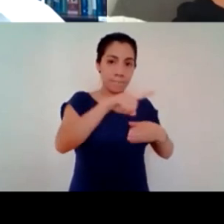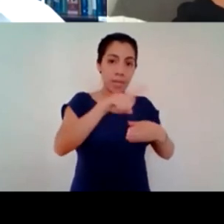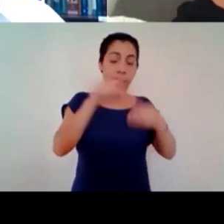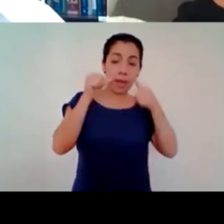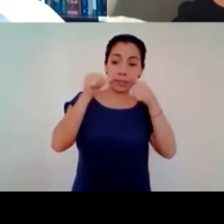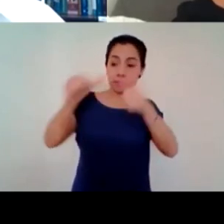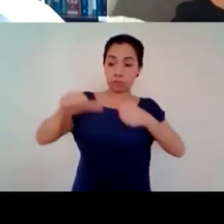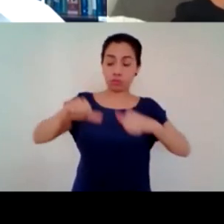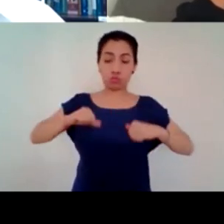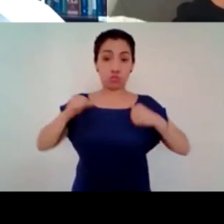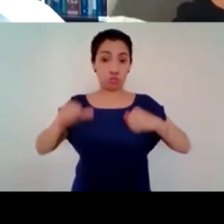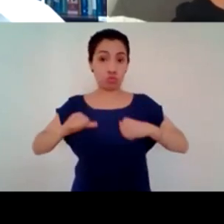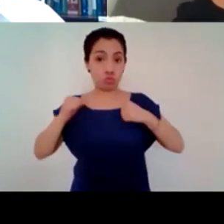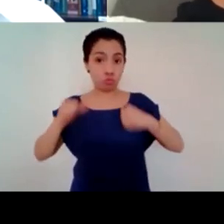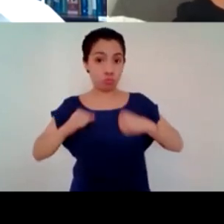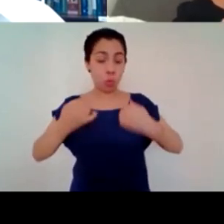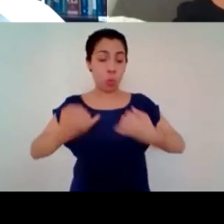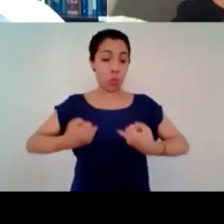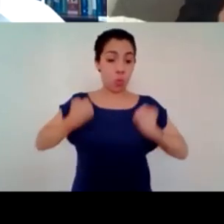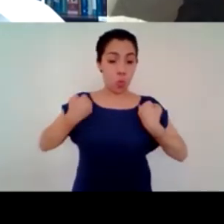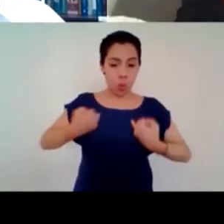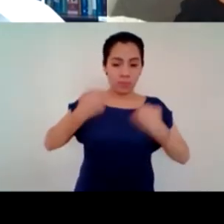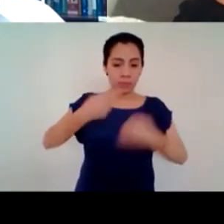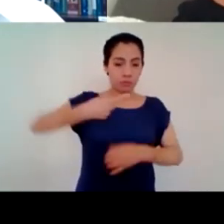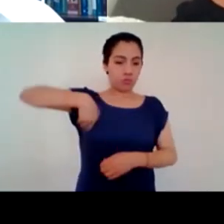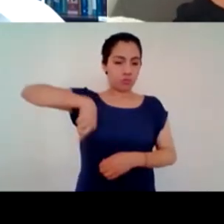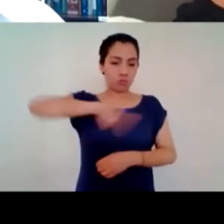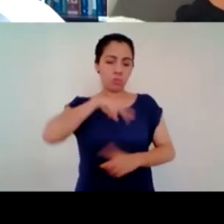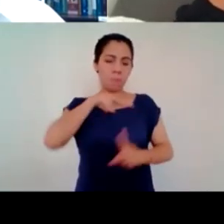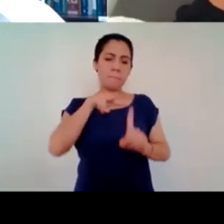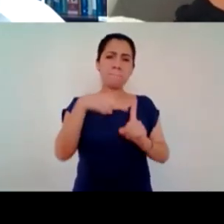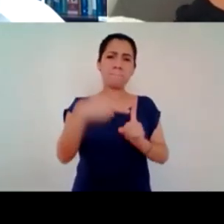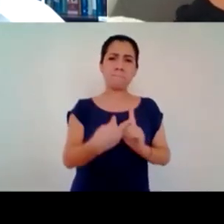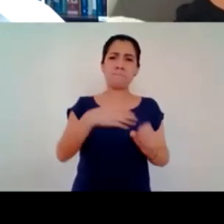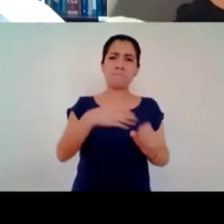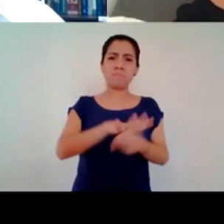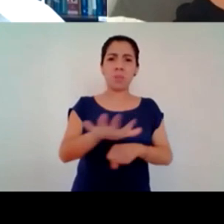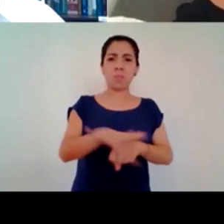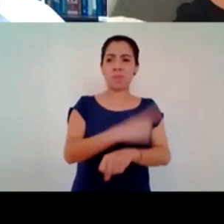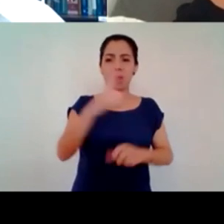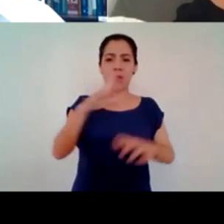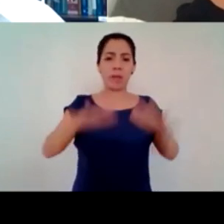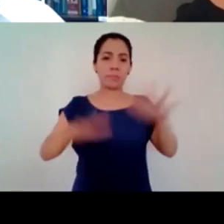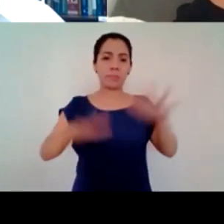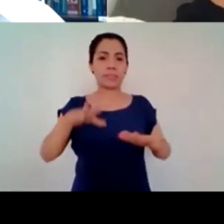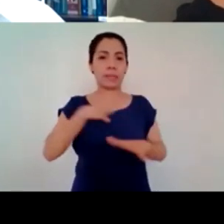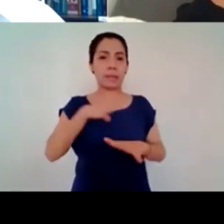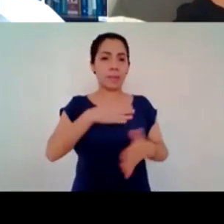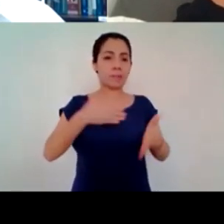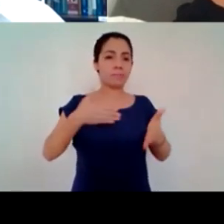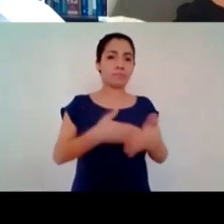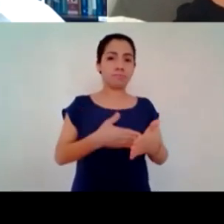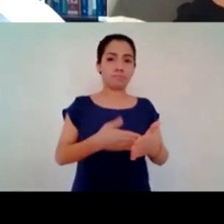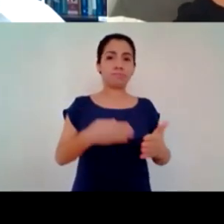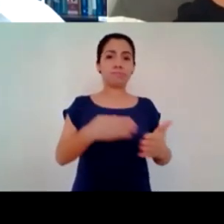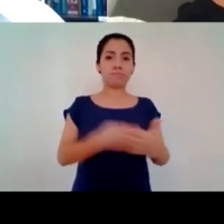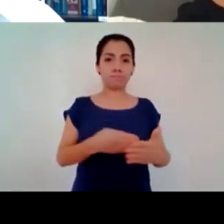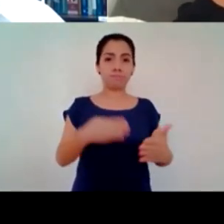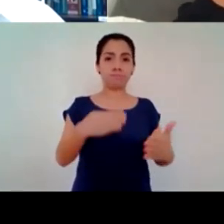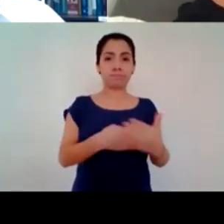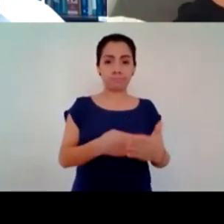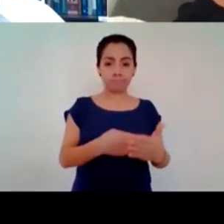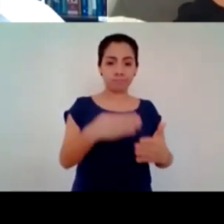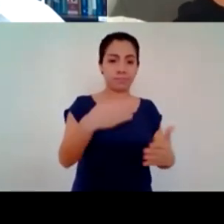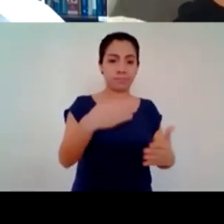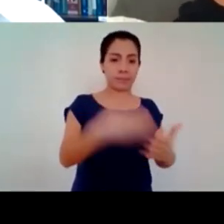adolescentes, nuestro propio modelo, justamente por este tipo de obstáculos que les comento, porque tiene que